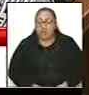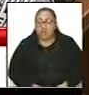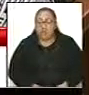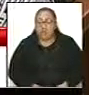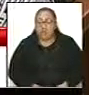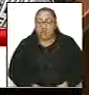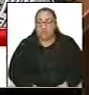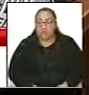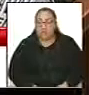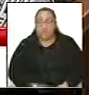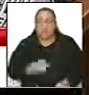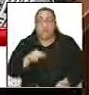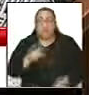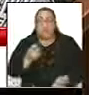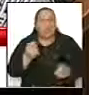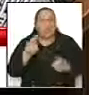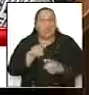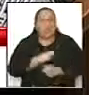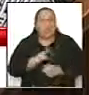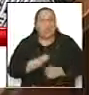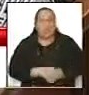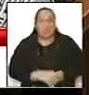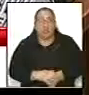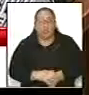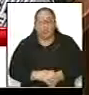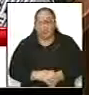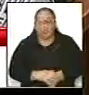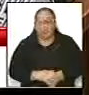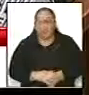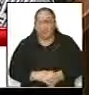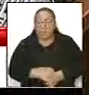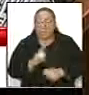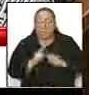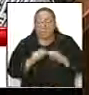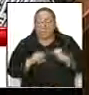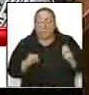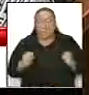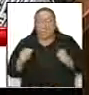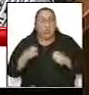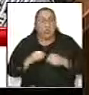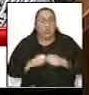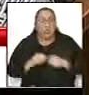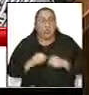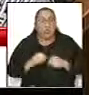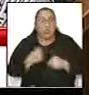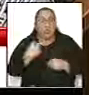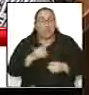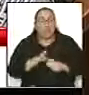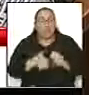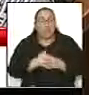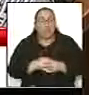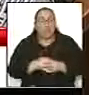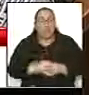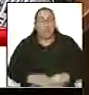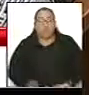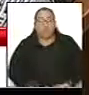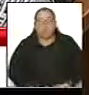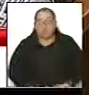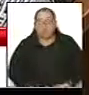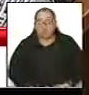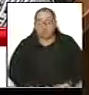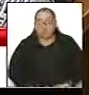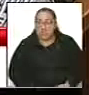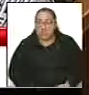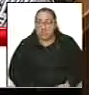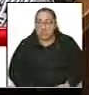definitivamente esa tecnología tampoco llega, digamos, a aquellas poblaciones que están localizadas, emplazadas en algunas cañadas, algunas quebradas, donde la